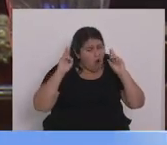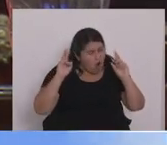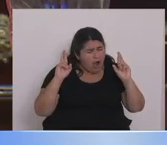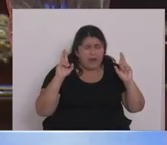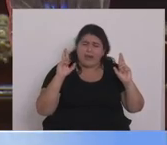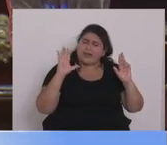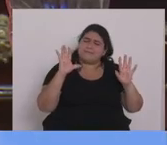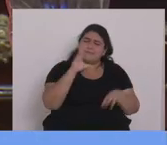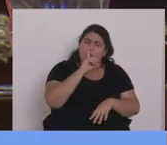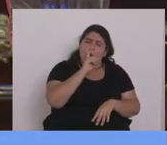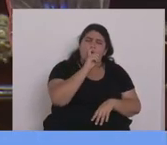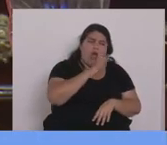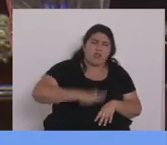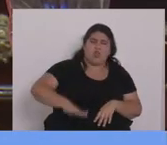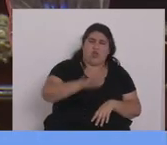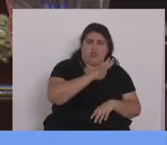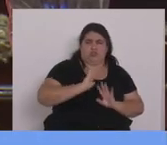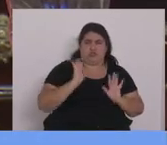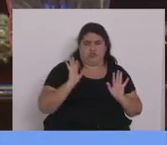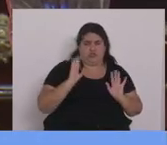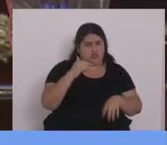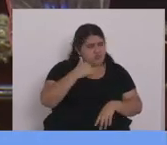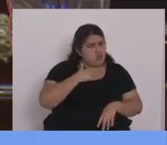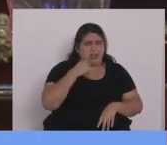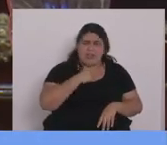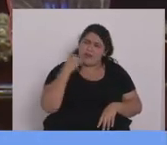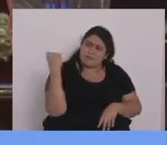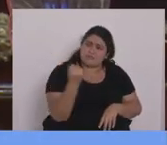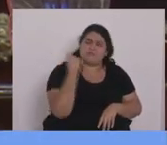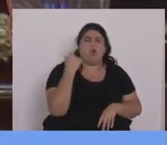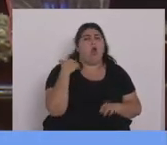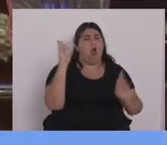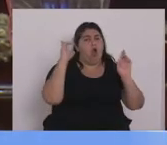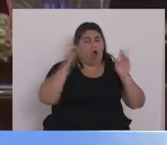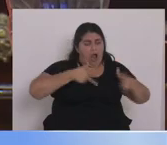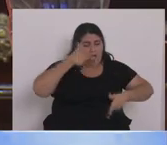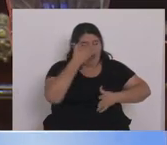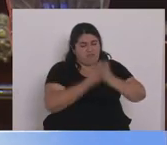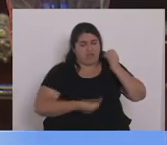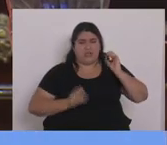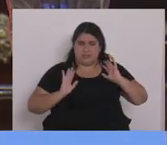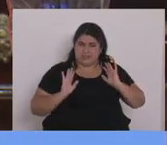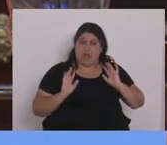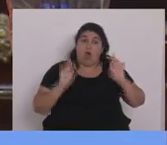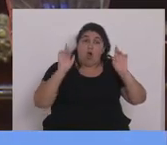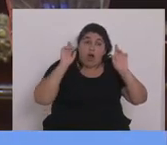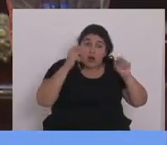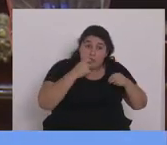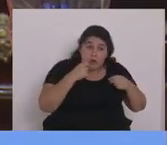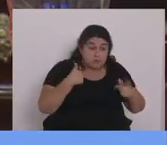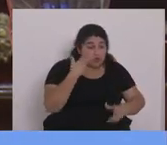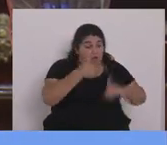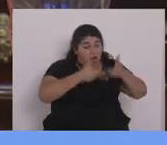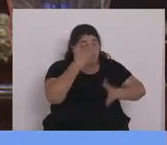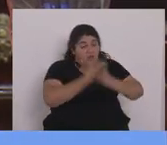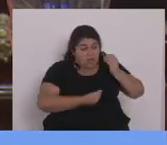a todos, que nadie más que yo quisiera equivocarse con estas apreciaciones. Ojalá, y si así es, si me equivoco,